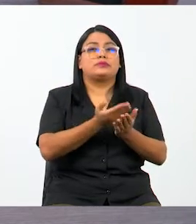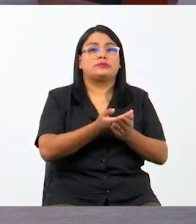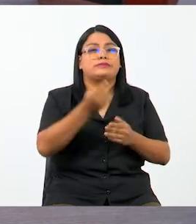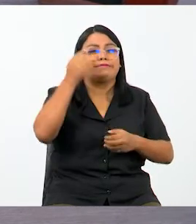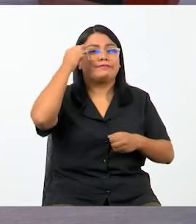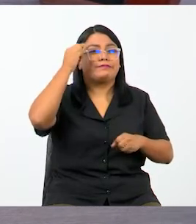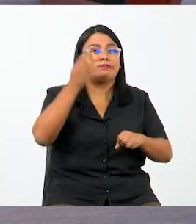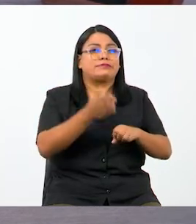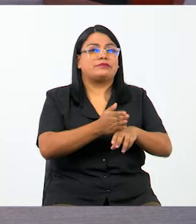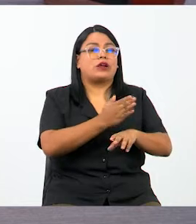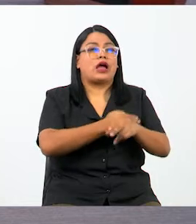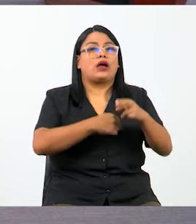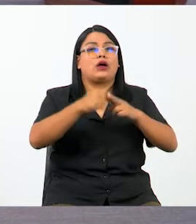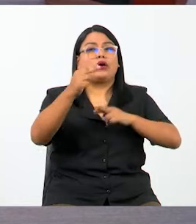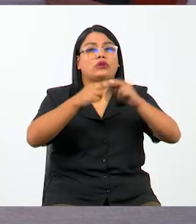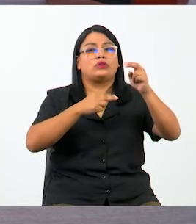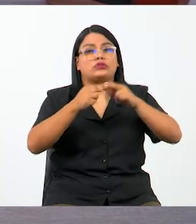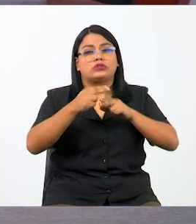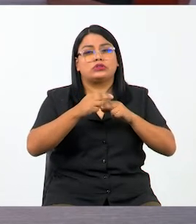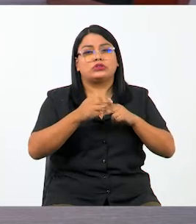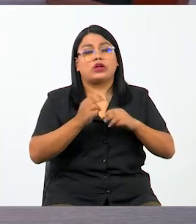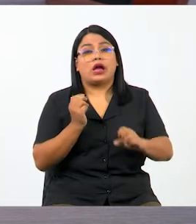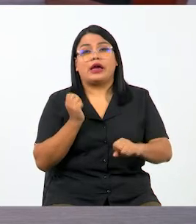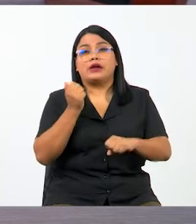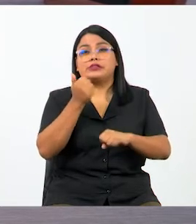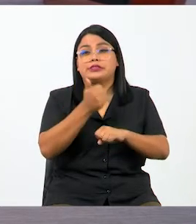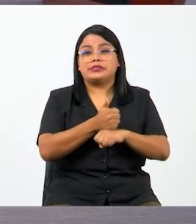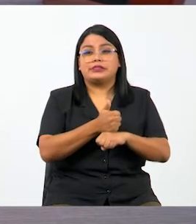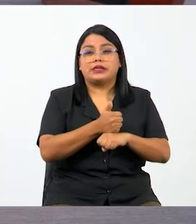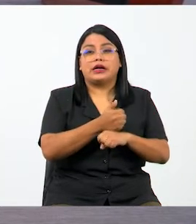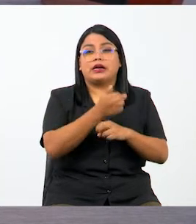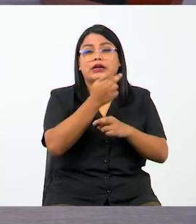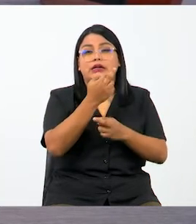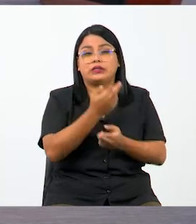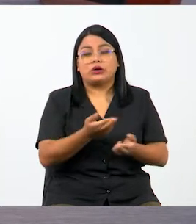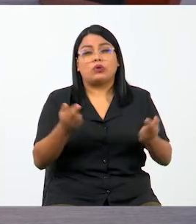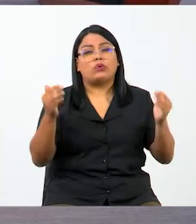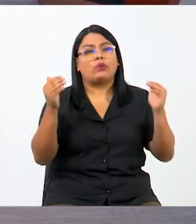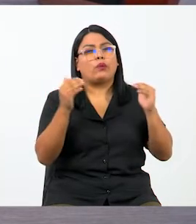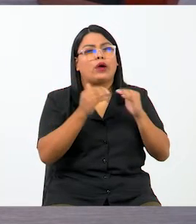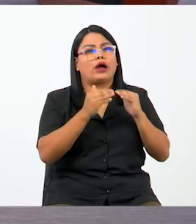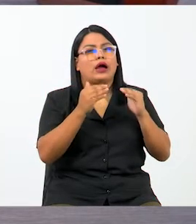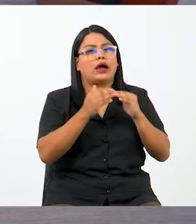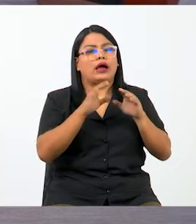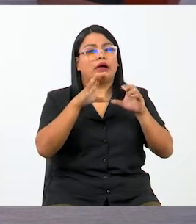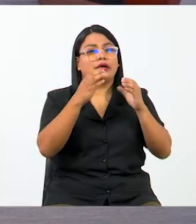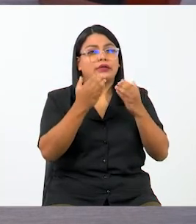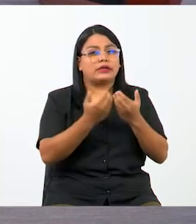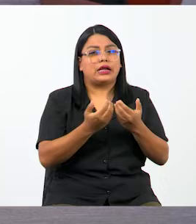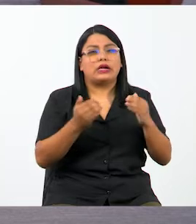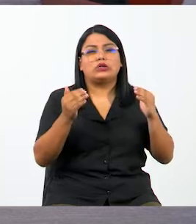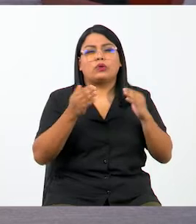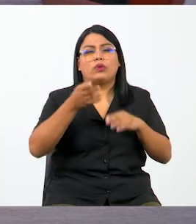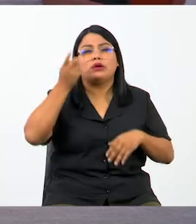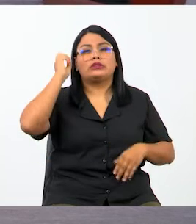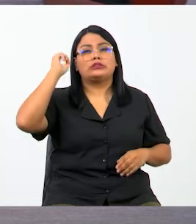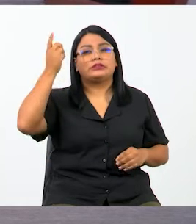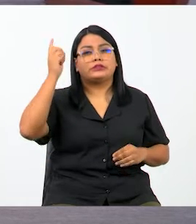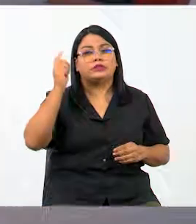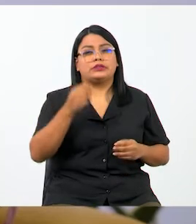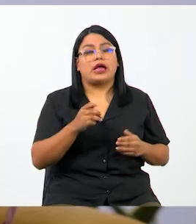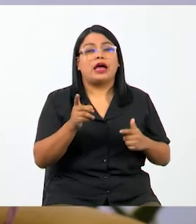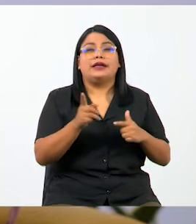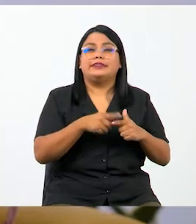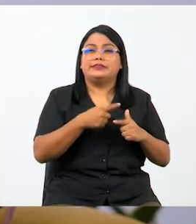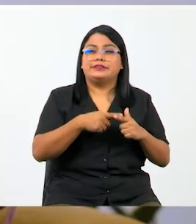y de la consolidación, los recursos tanto para la clase como para el docente. Entonces, después de haber visto